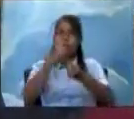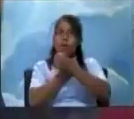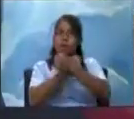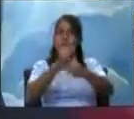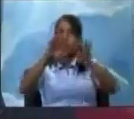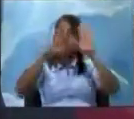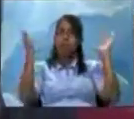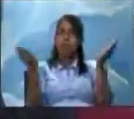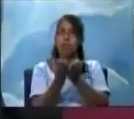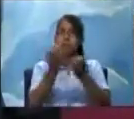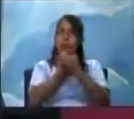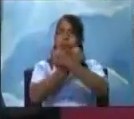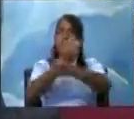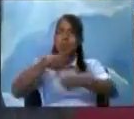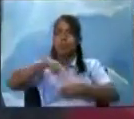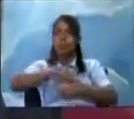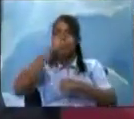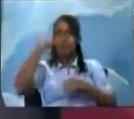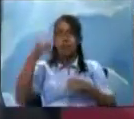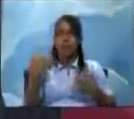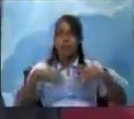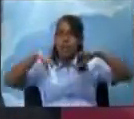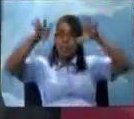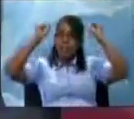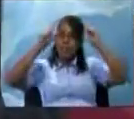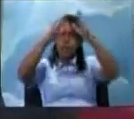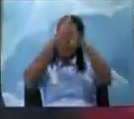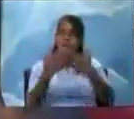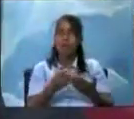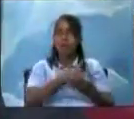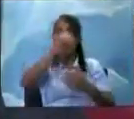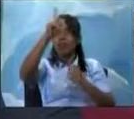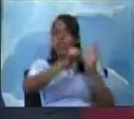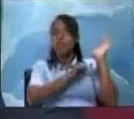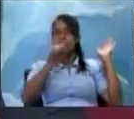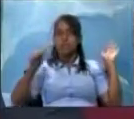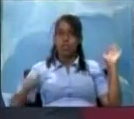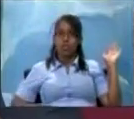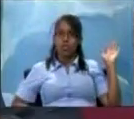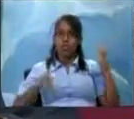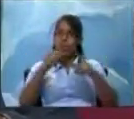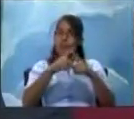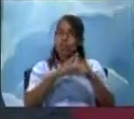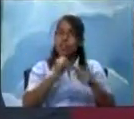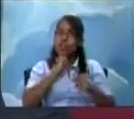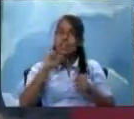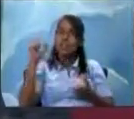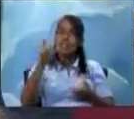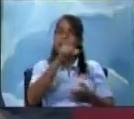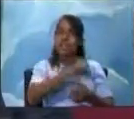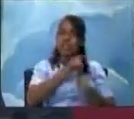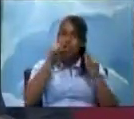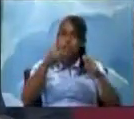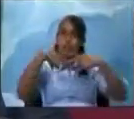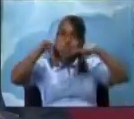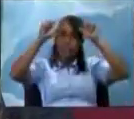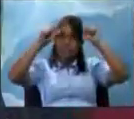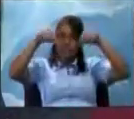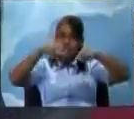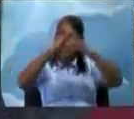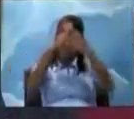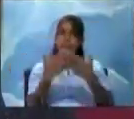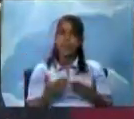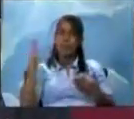amor a la humanidad, por amor a nosotros, para que entendamos la palabra del Señor. Entonces es necesario de que usted entienda